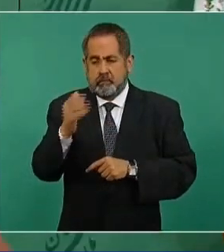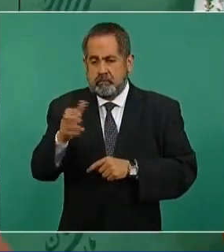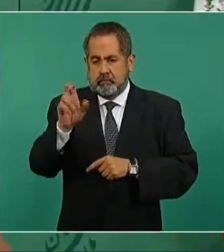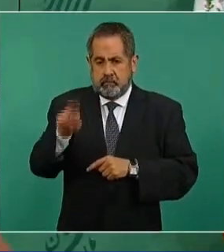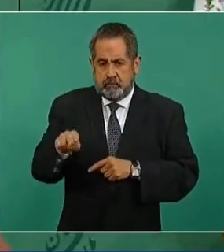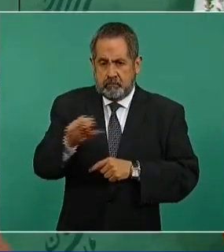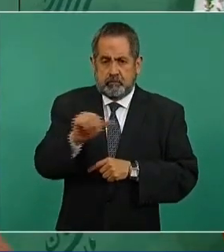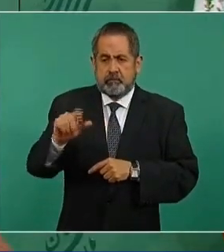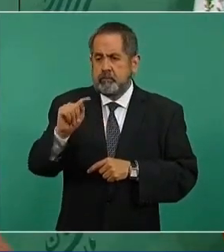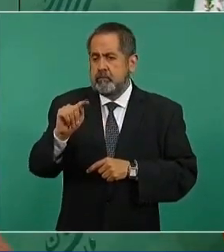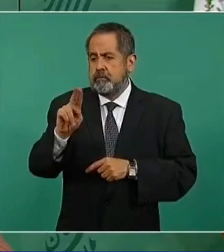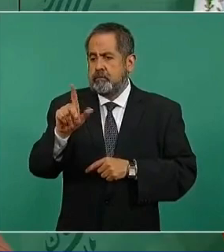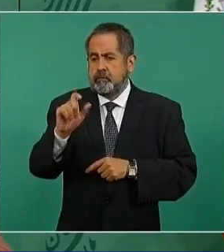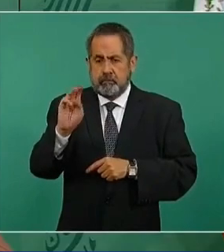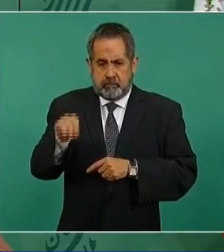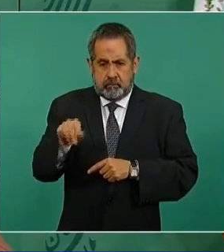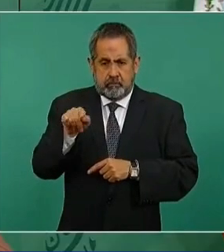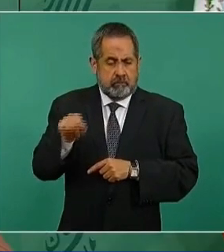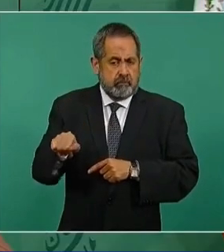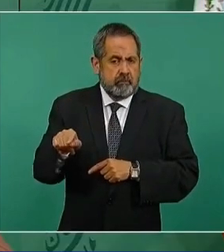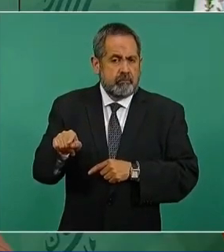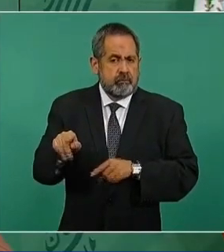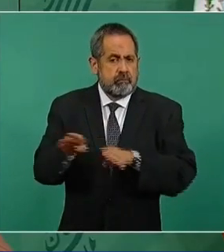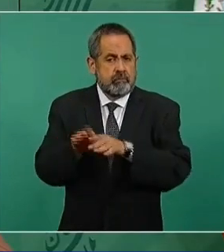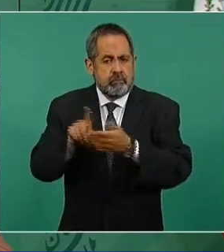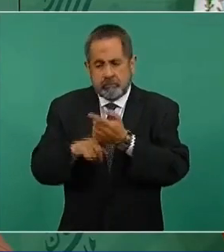Cancún a Tulum